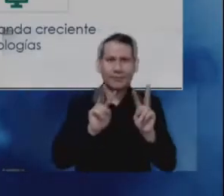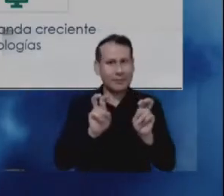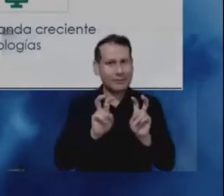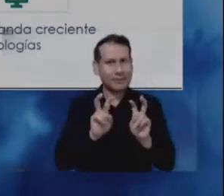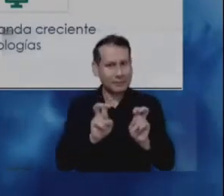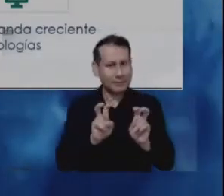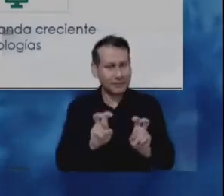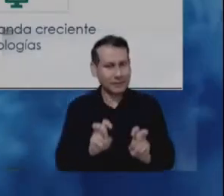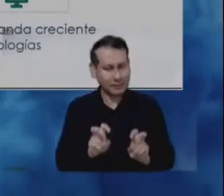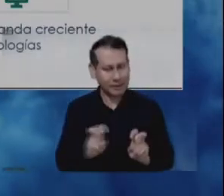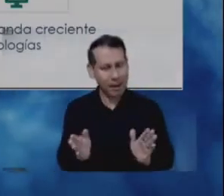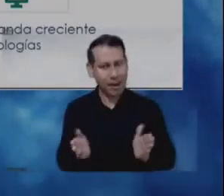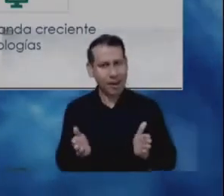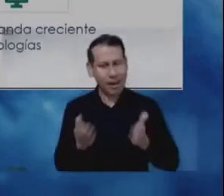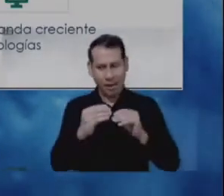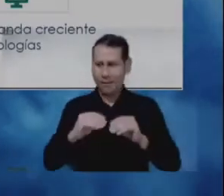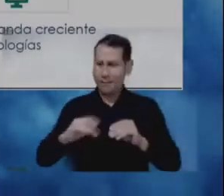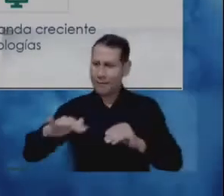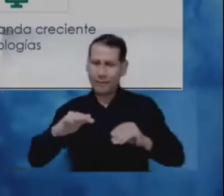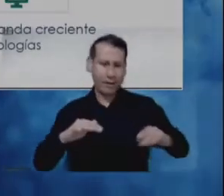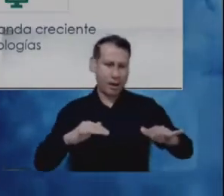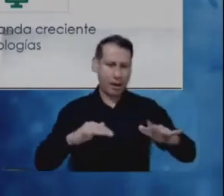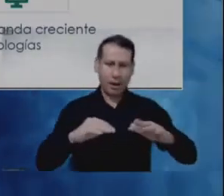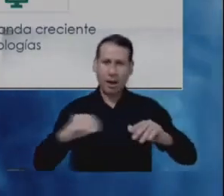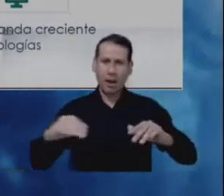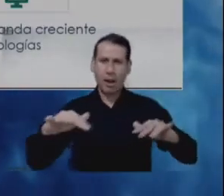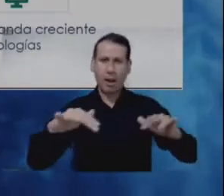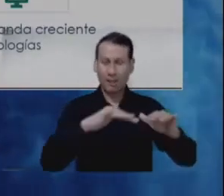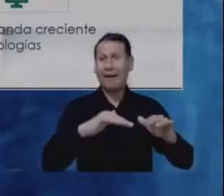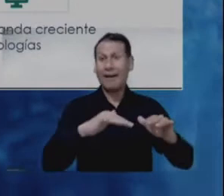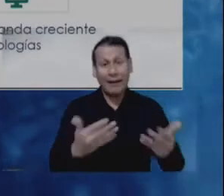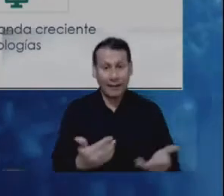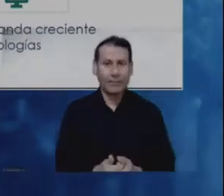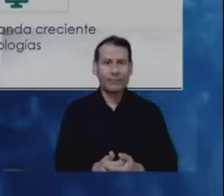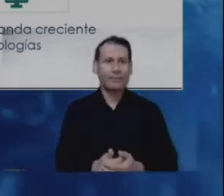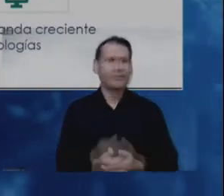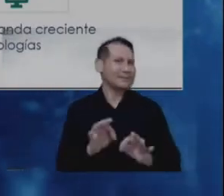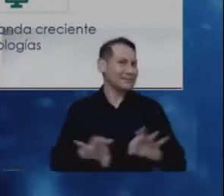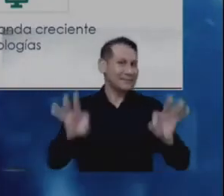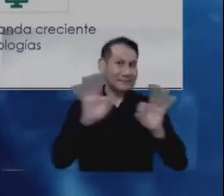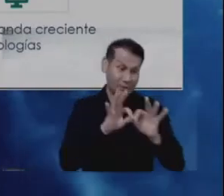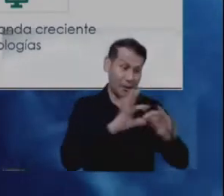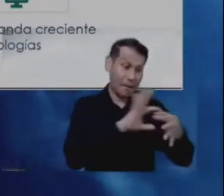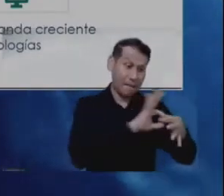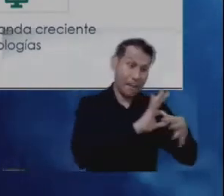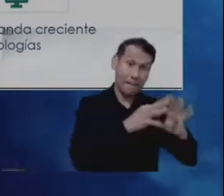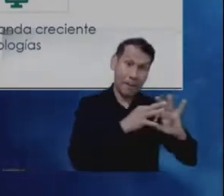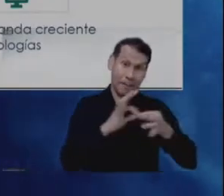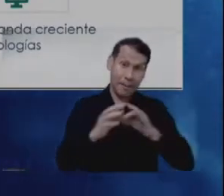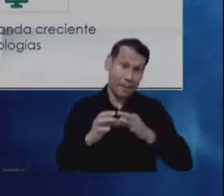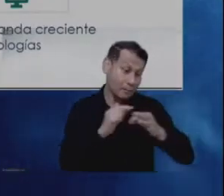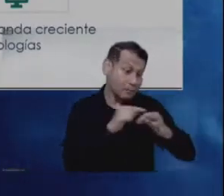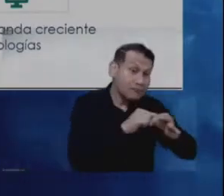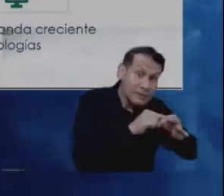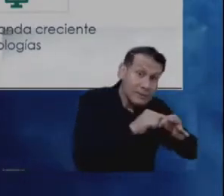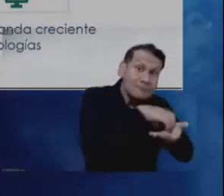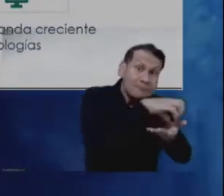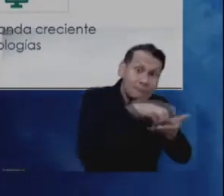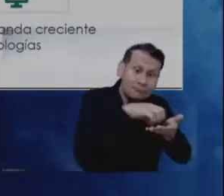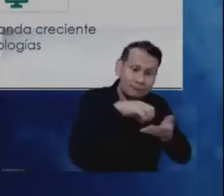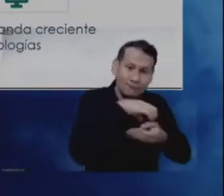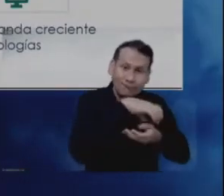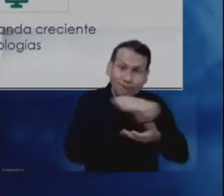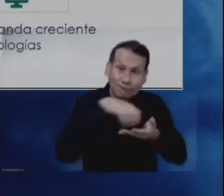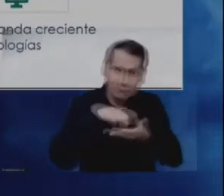pues claramente necesitamos que desde la primera parte, desde los primeros insumos de la cadena de valor del ecosistema digital, sean bastante fuertes. Entonces, de ahí que vuelve y